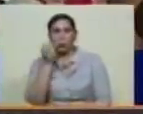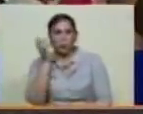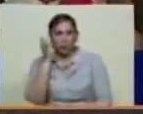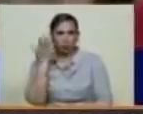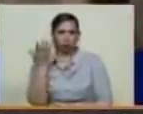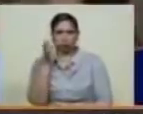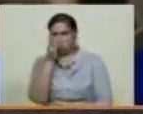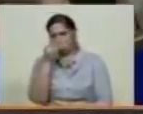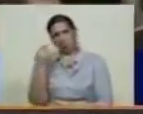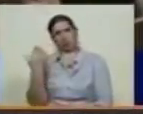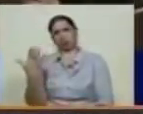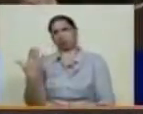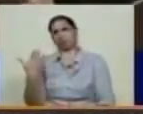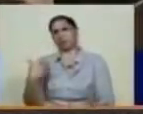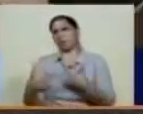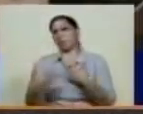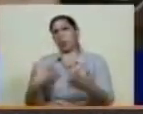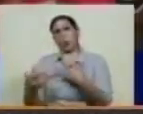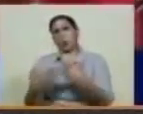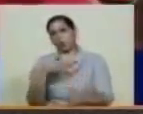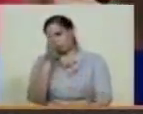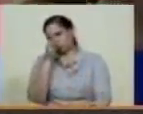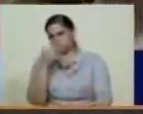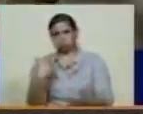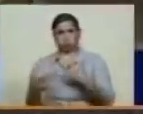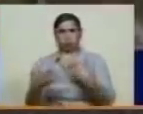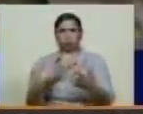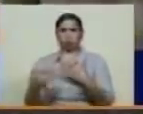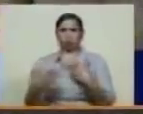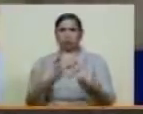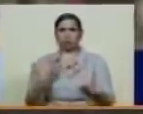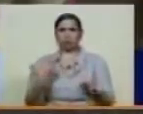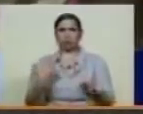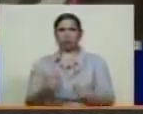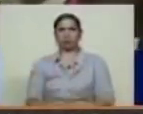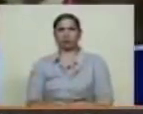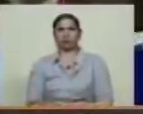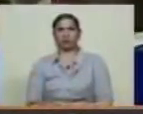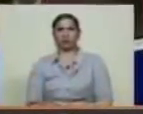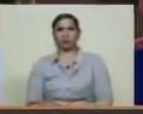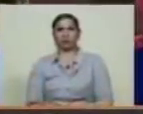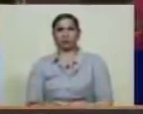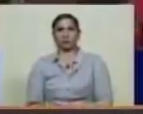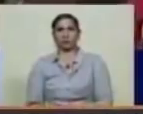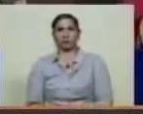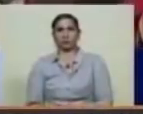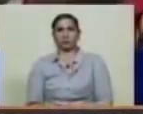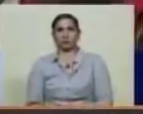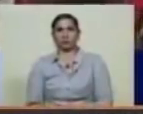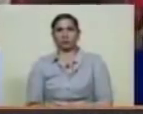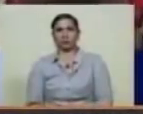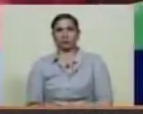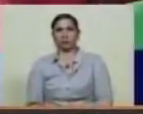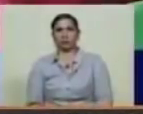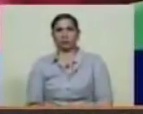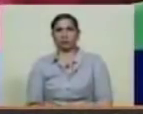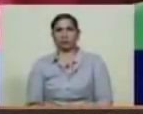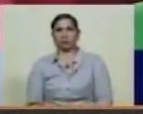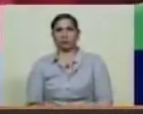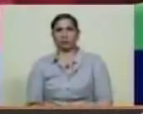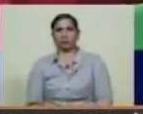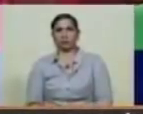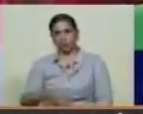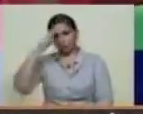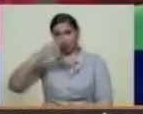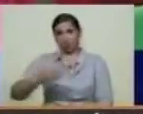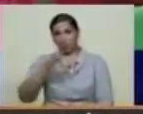búrlense. Búrlense, de Vietnam se burlaron. Y de los soldados vietnamitas, mujeres y